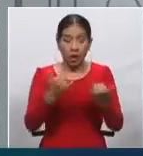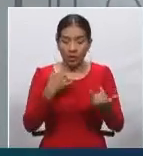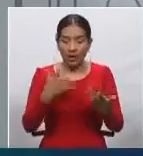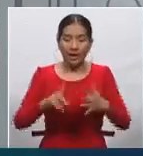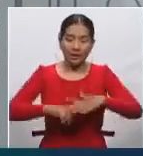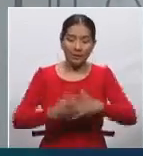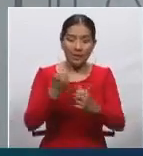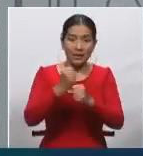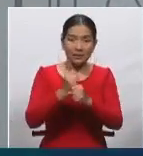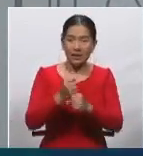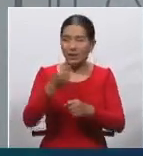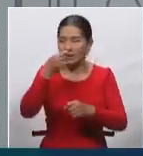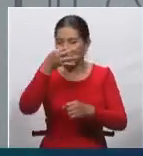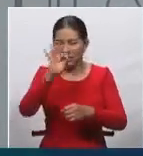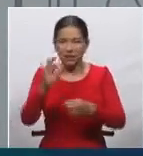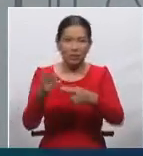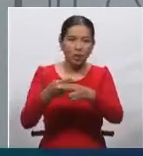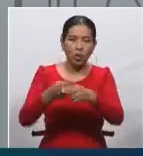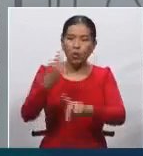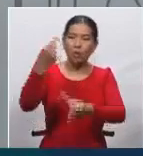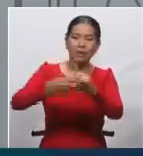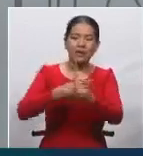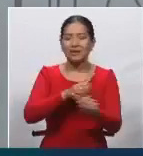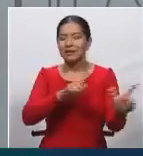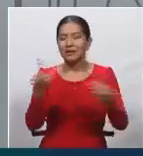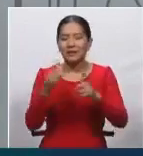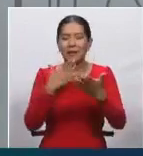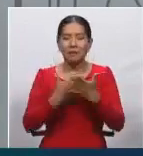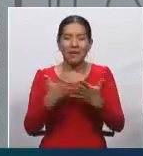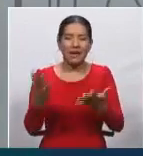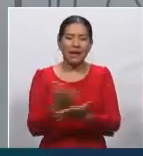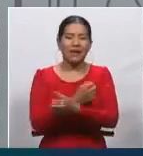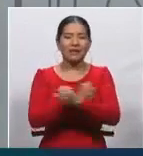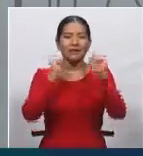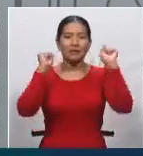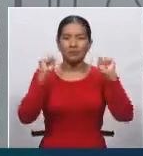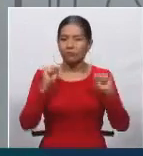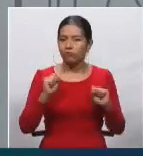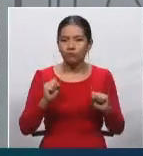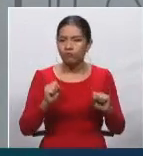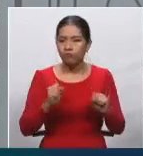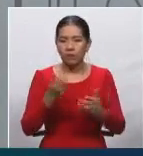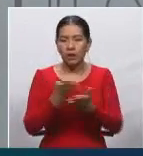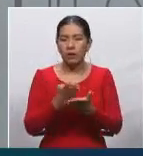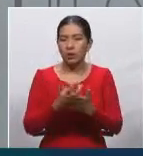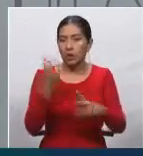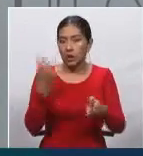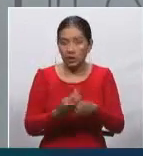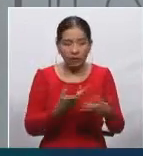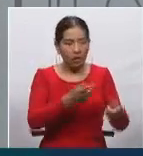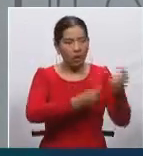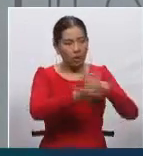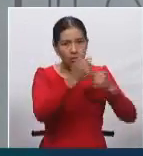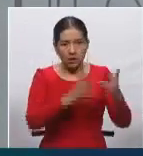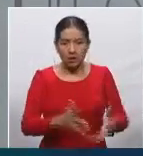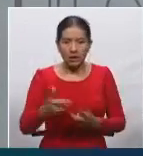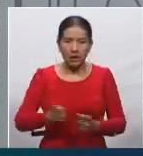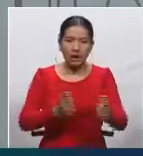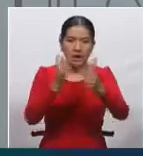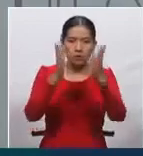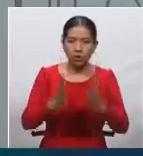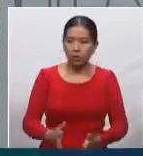¿no? Hay, en este momento estamos hablando de afectación a familia gremial, transportistas, como lo han